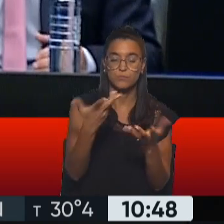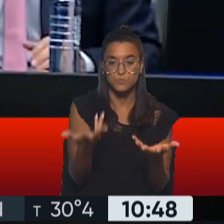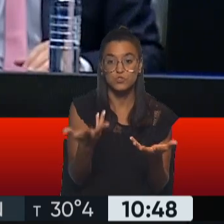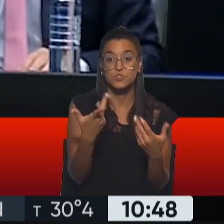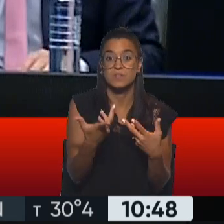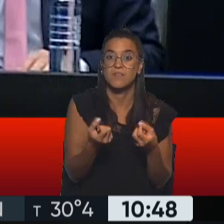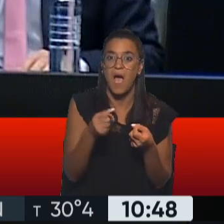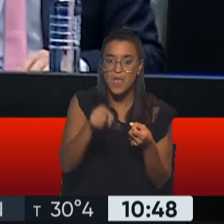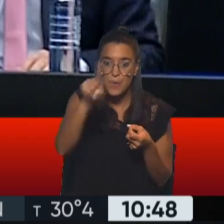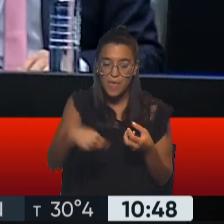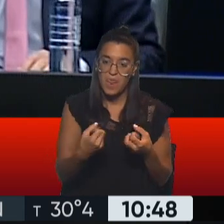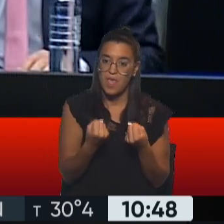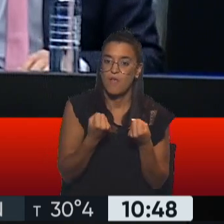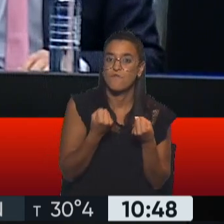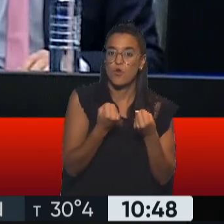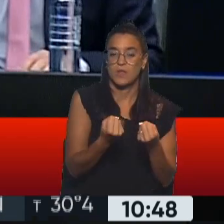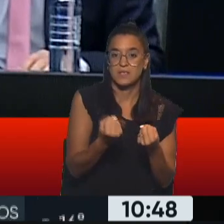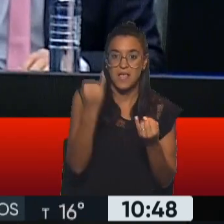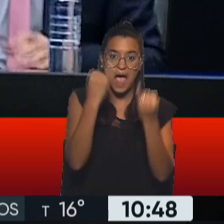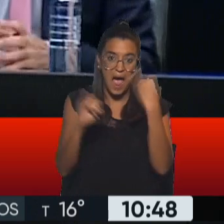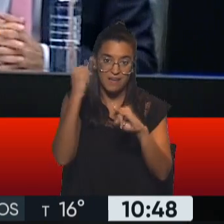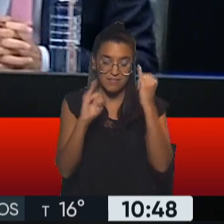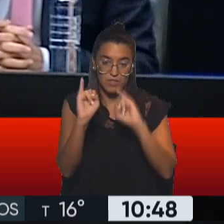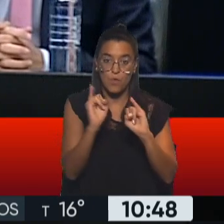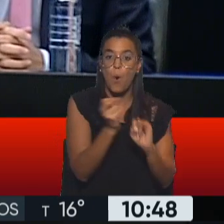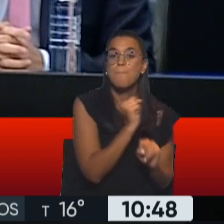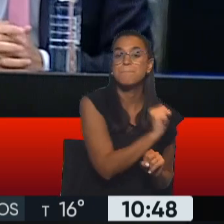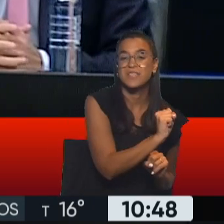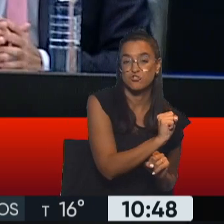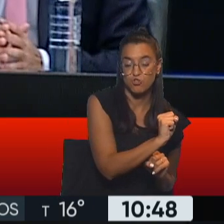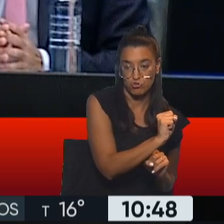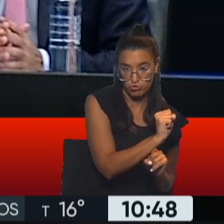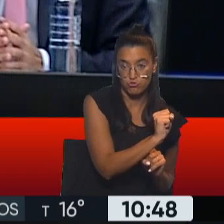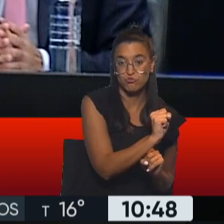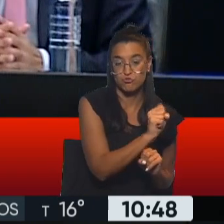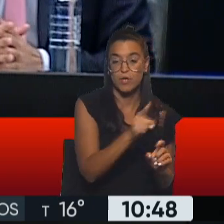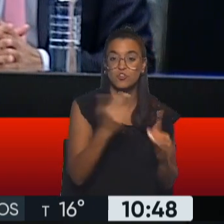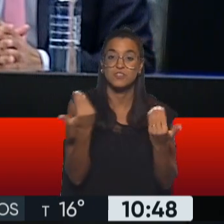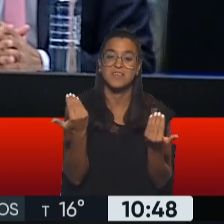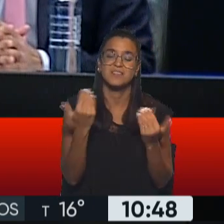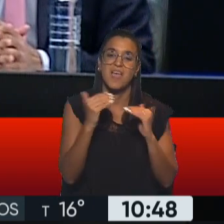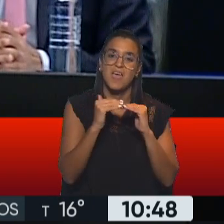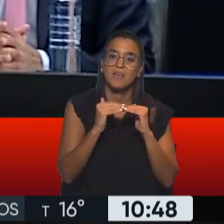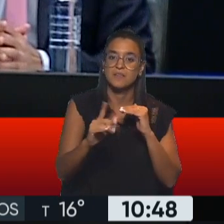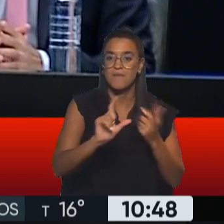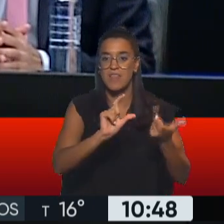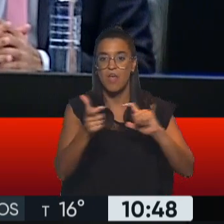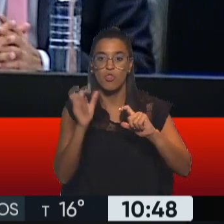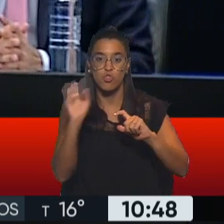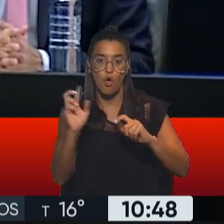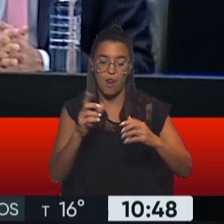de fortalecer la demanda por los activos en nuestra moneda y contribuir a la estabilidad cambiaria